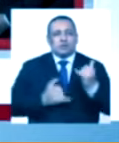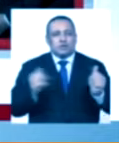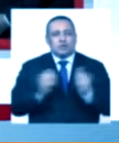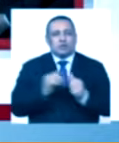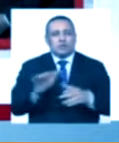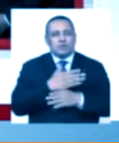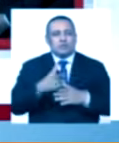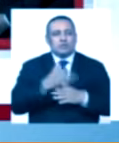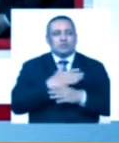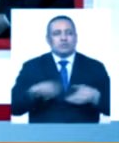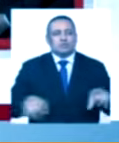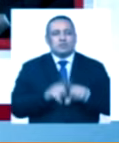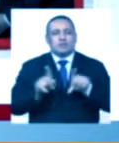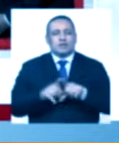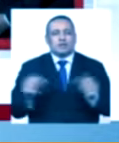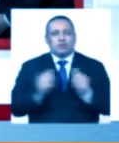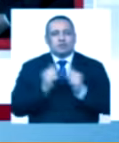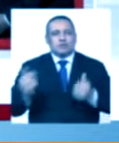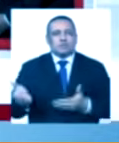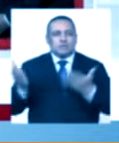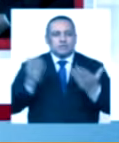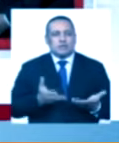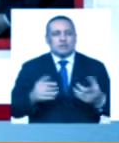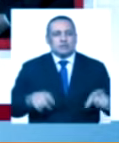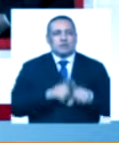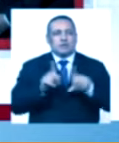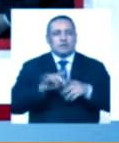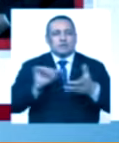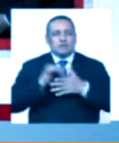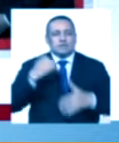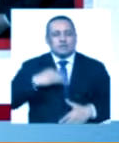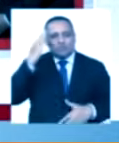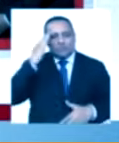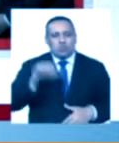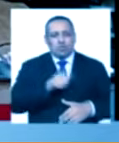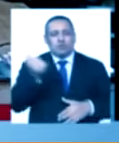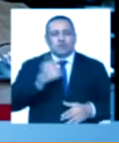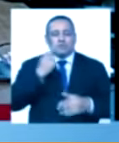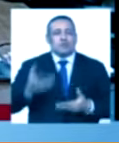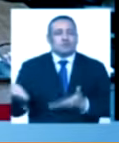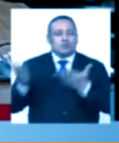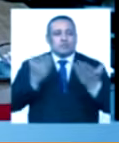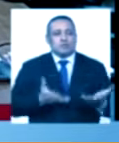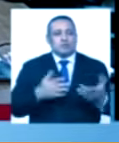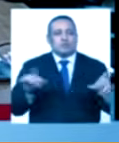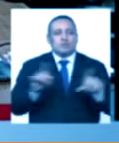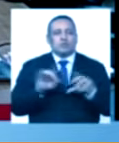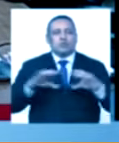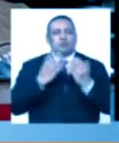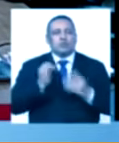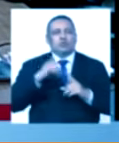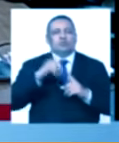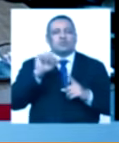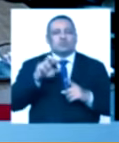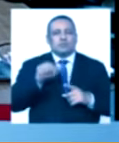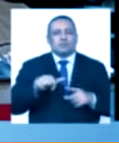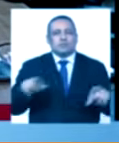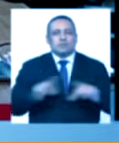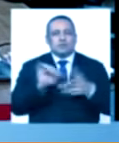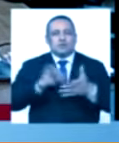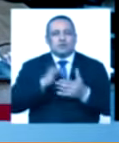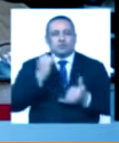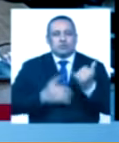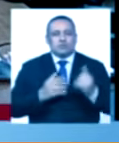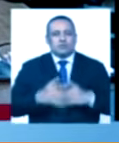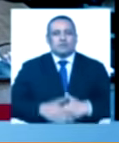la participación de nuestra invitada también, porque tenemos otro invitado. Vamos, congresista Cutipa, para que continúe,